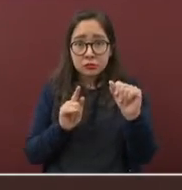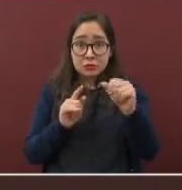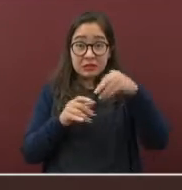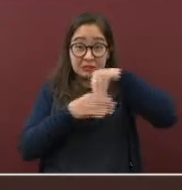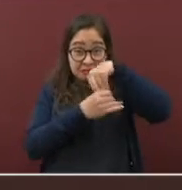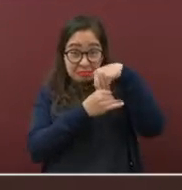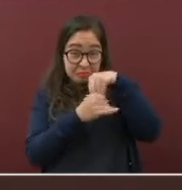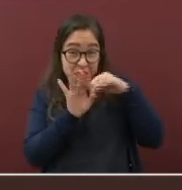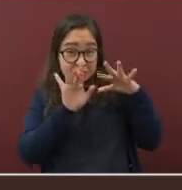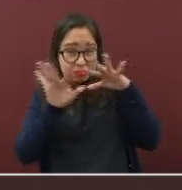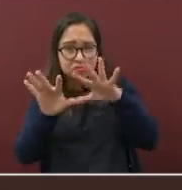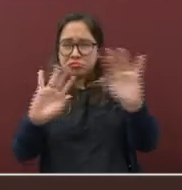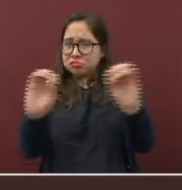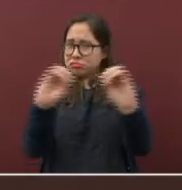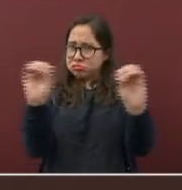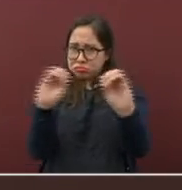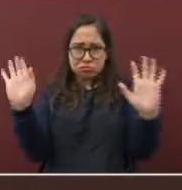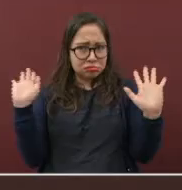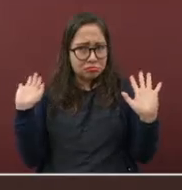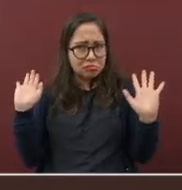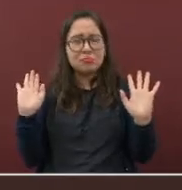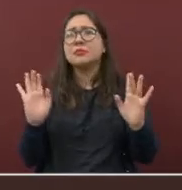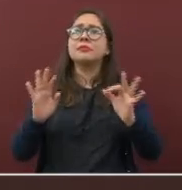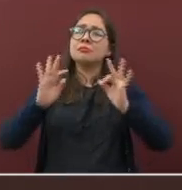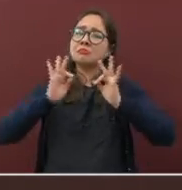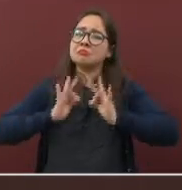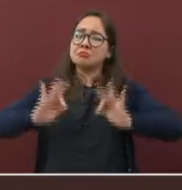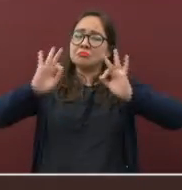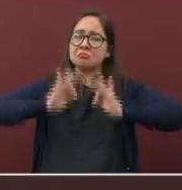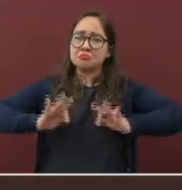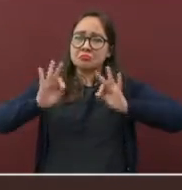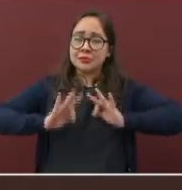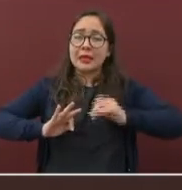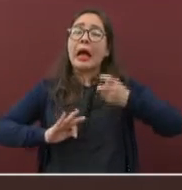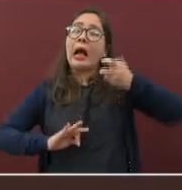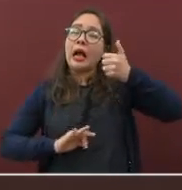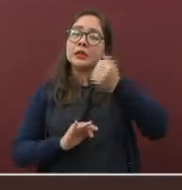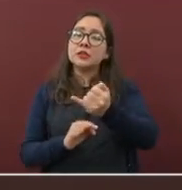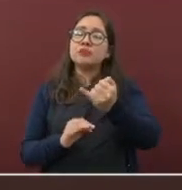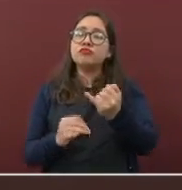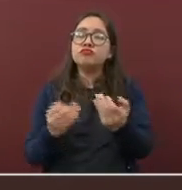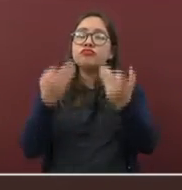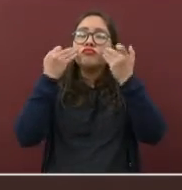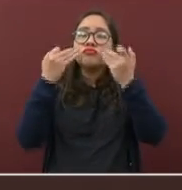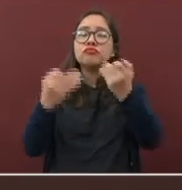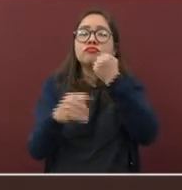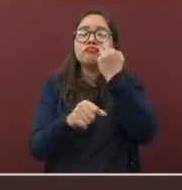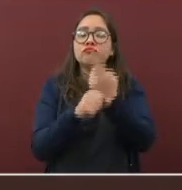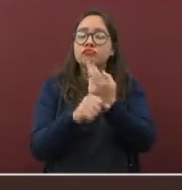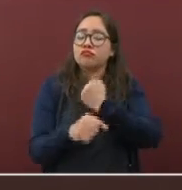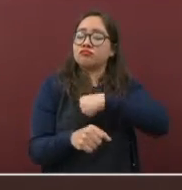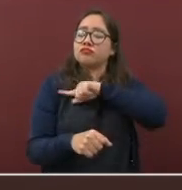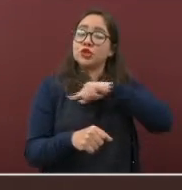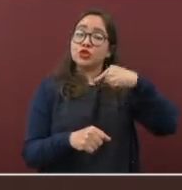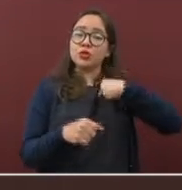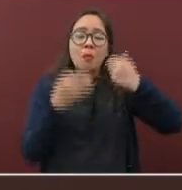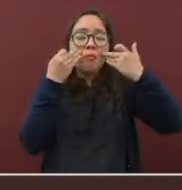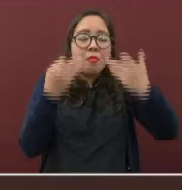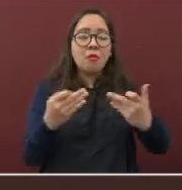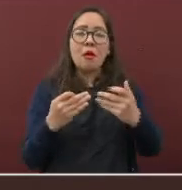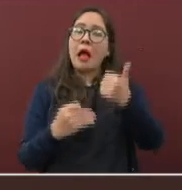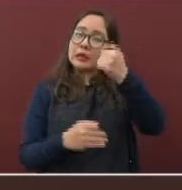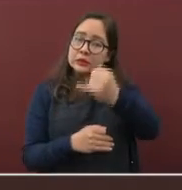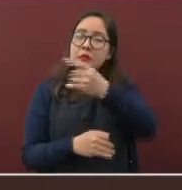aglomeraciones y estuvieron muy tranquilos así lo constató el secretario de salud y así debe de ser